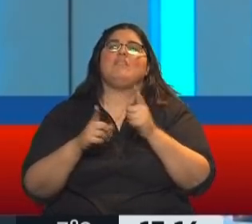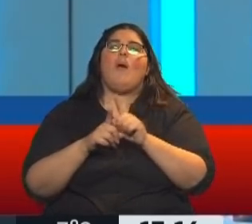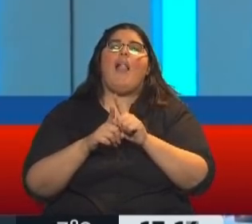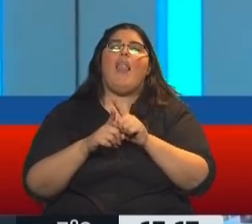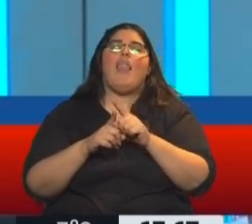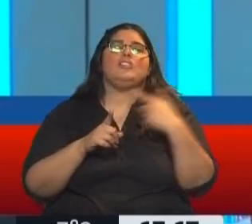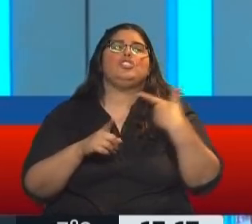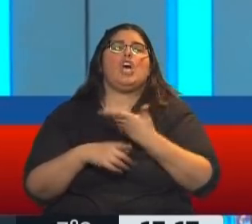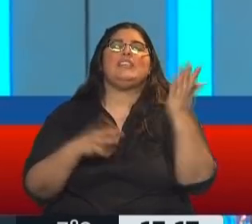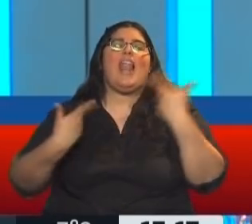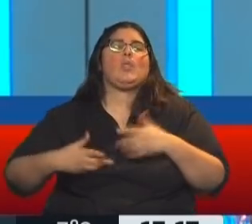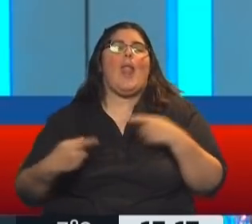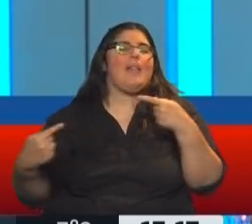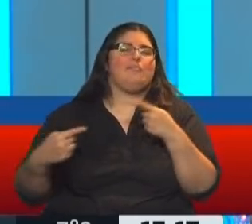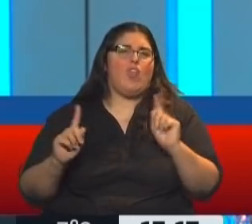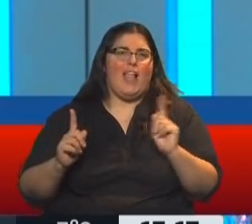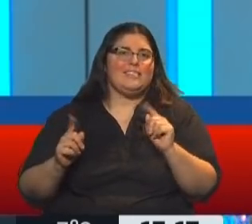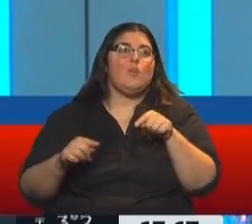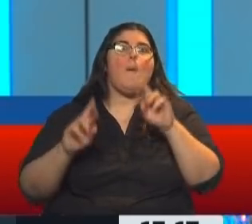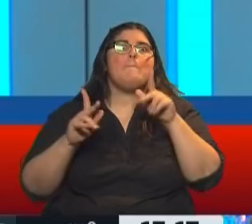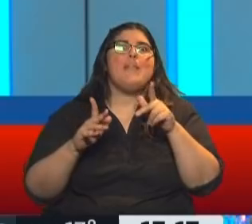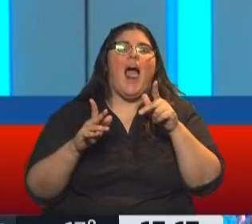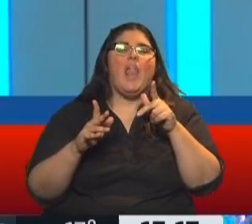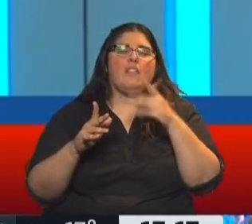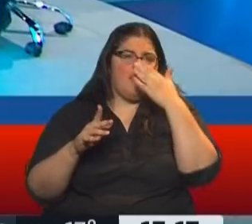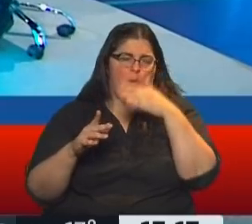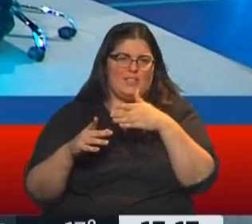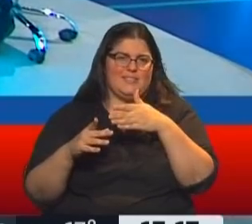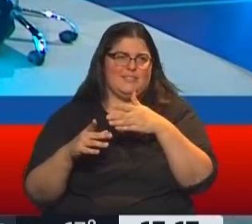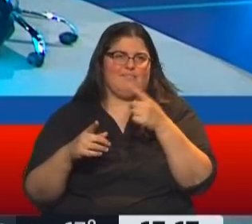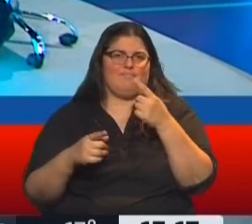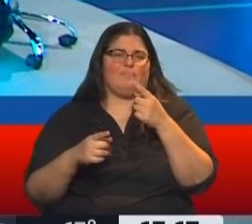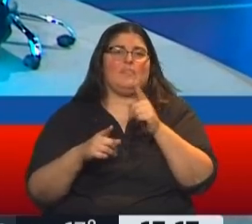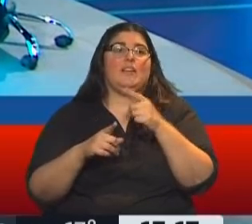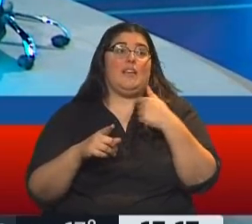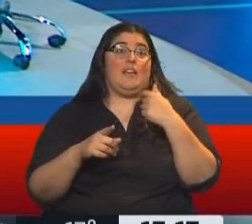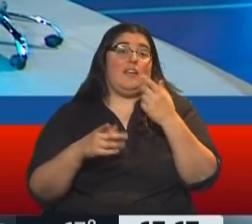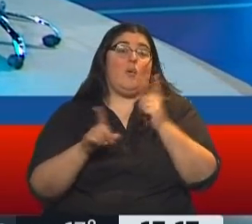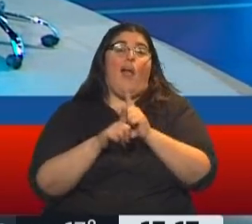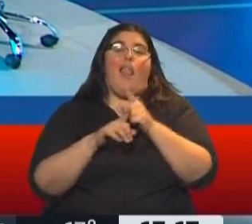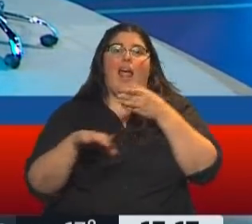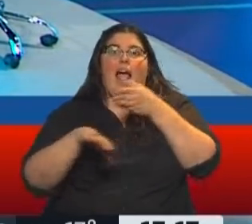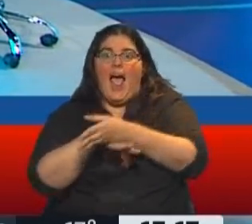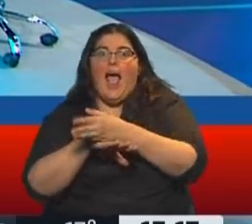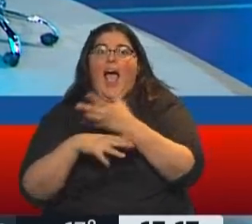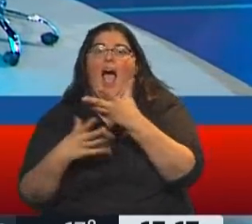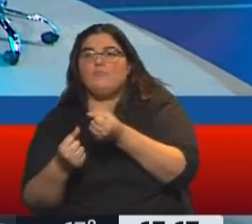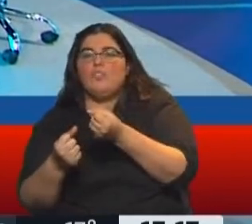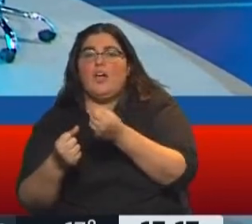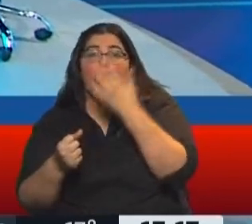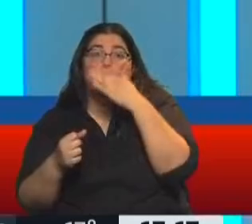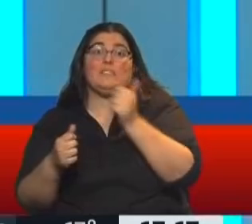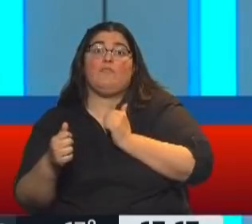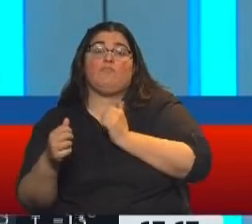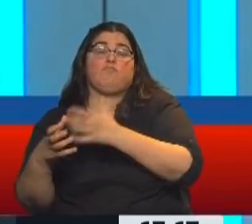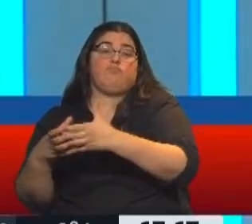disputas sociales, bueno, ahí vemos cómo después eso rápidamente se revierte cuando no están los sectores, sobre todo de las fuerzas,